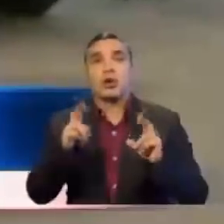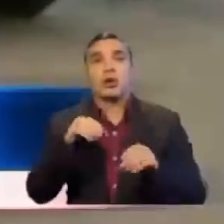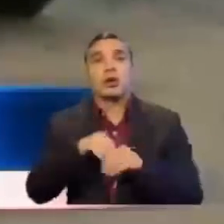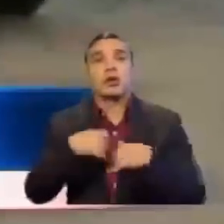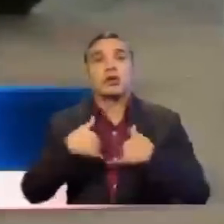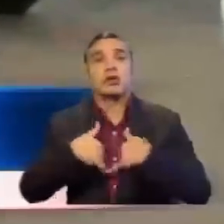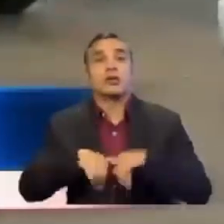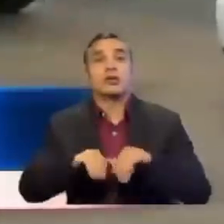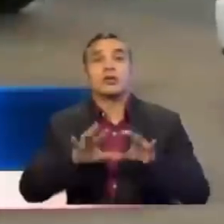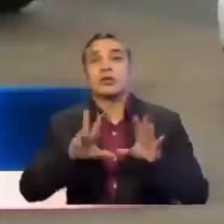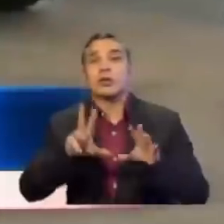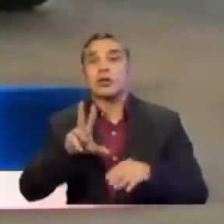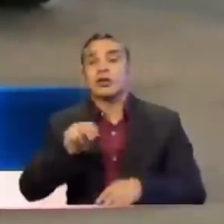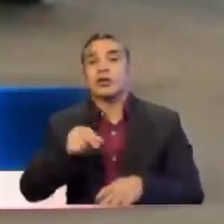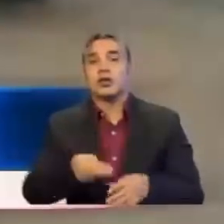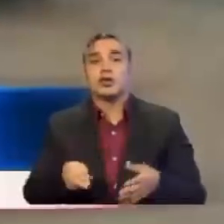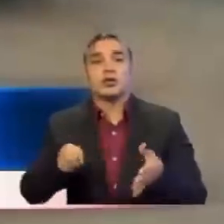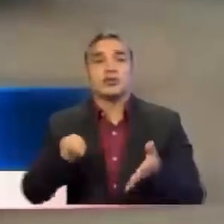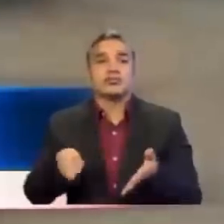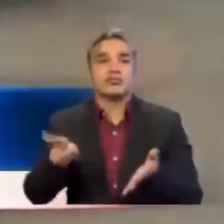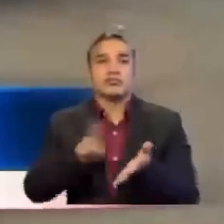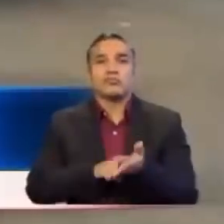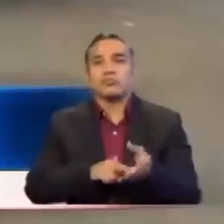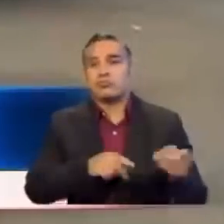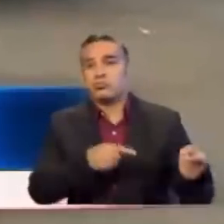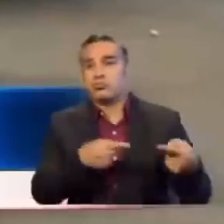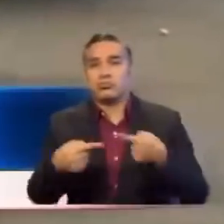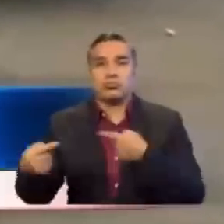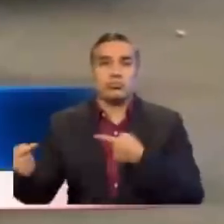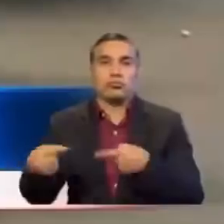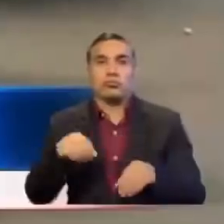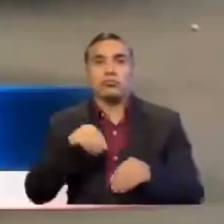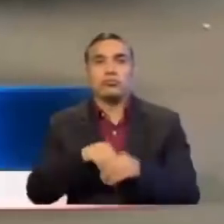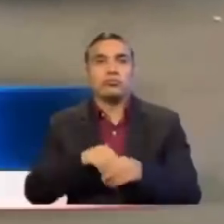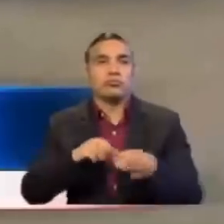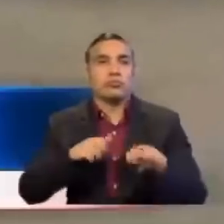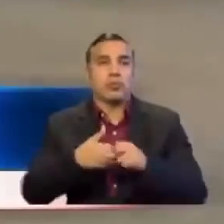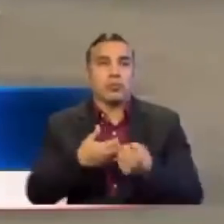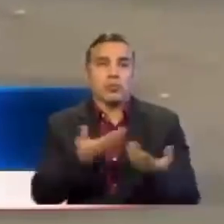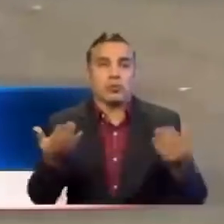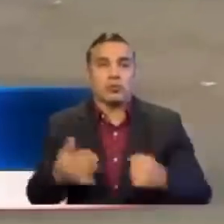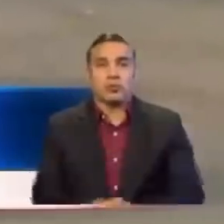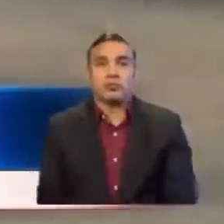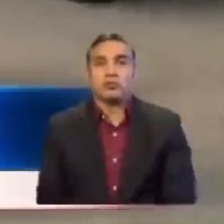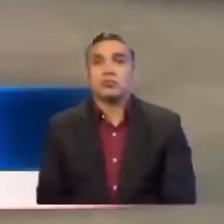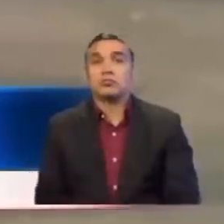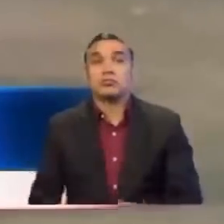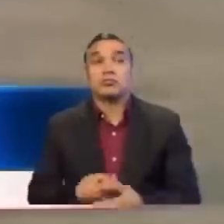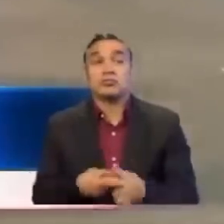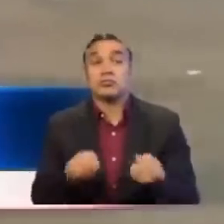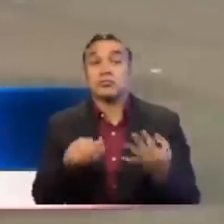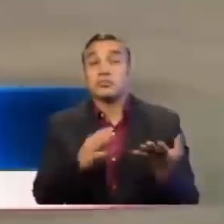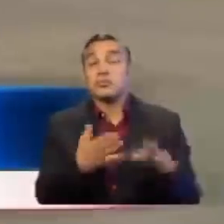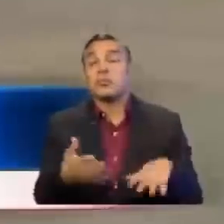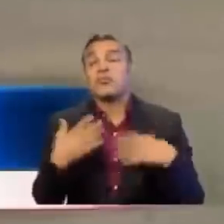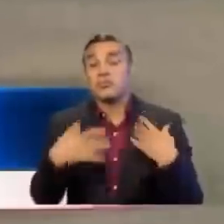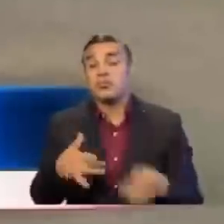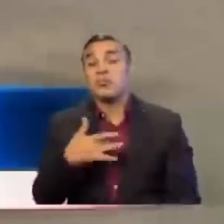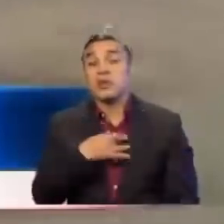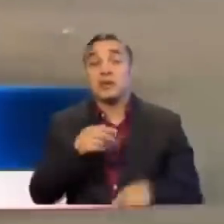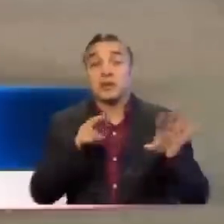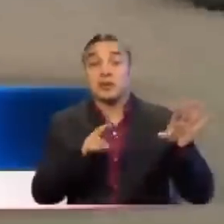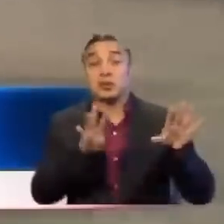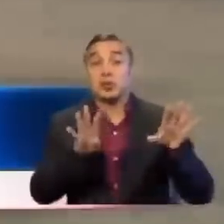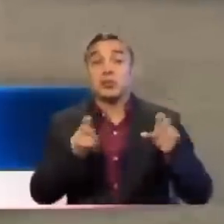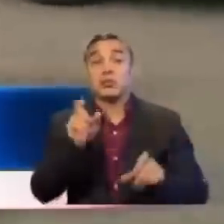esto siga así, que no se vaya a reactivar otra vez este incidente que deja cifras lamentables,